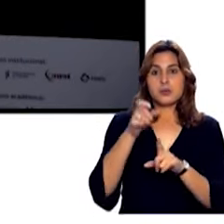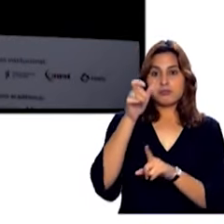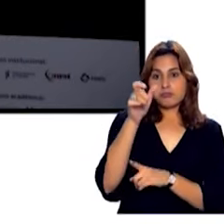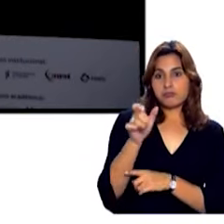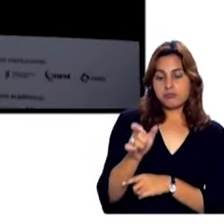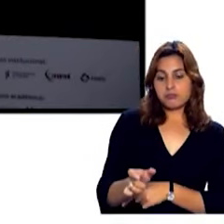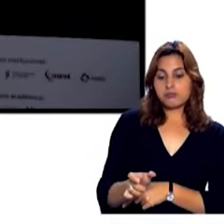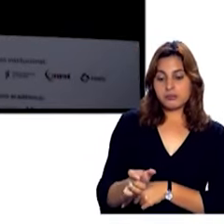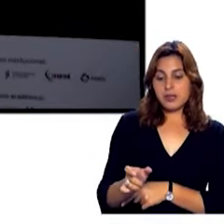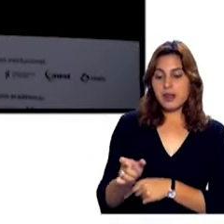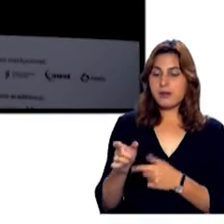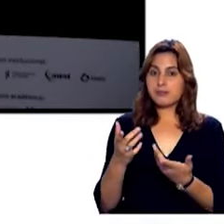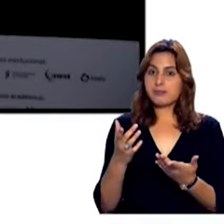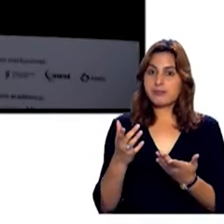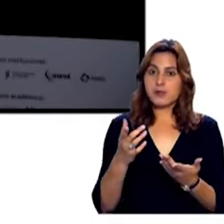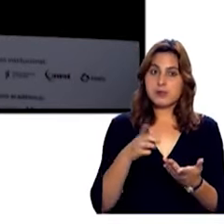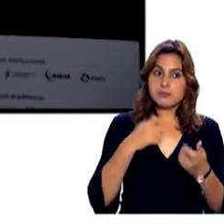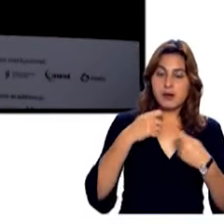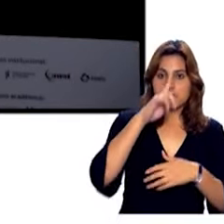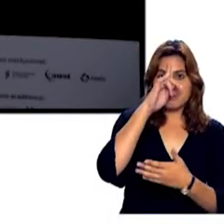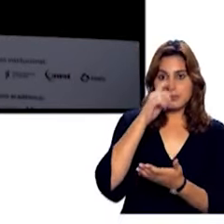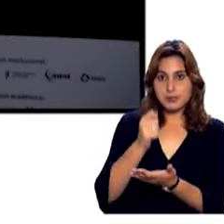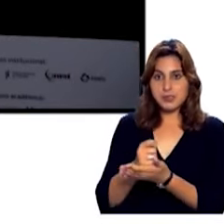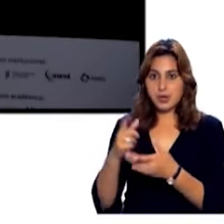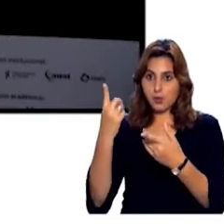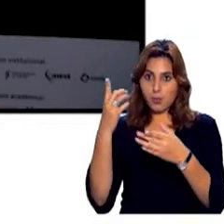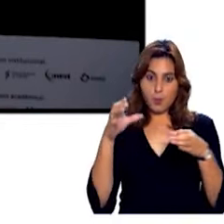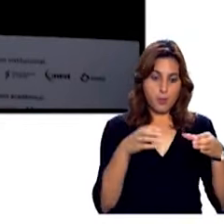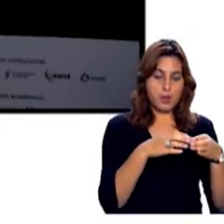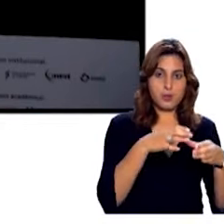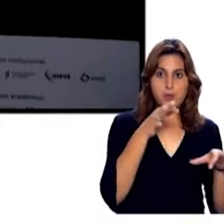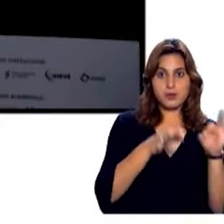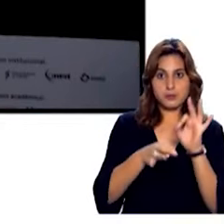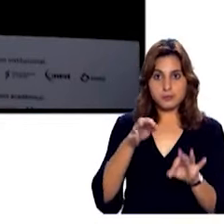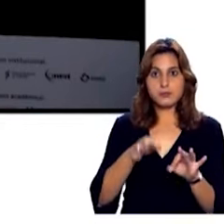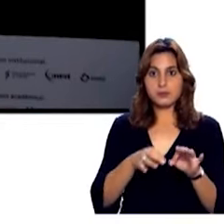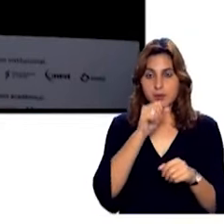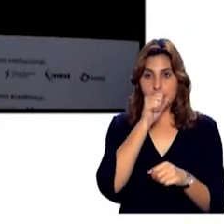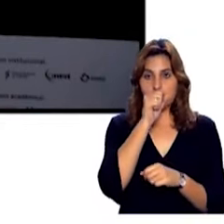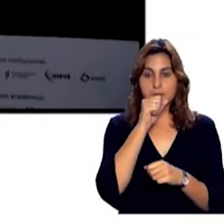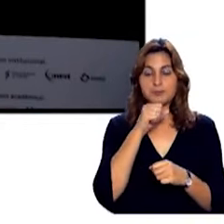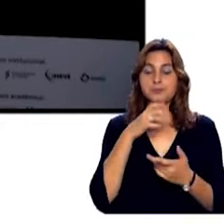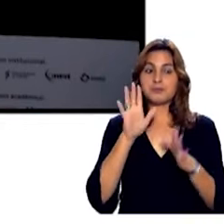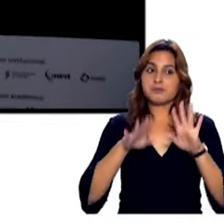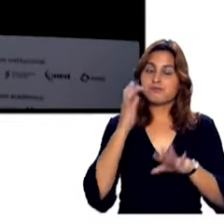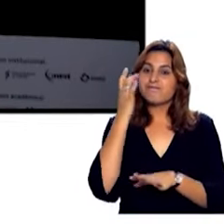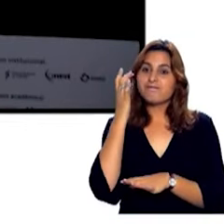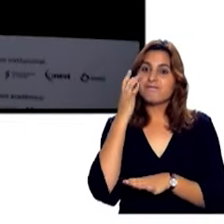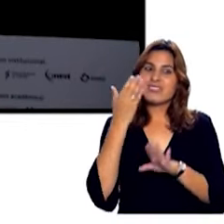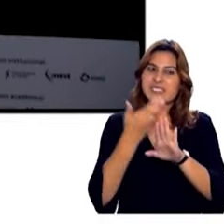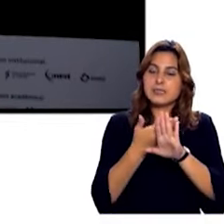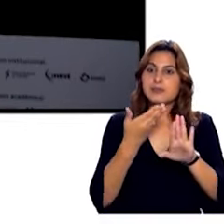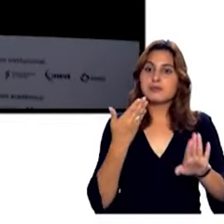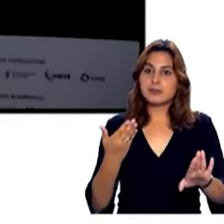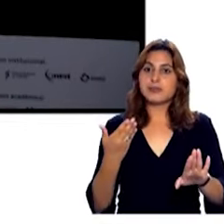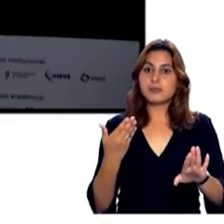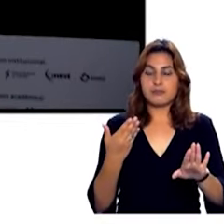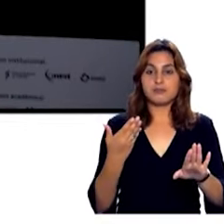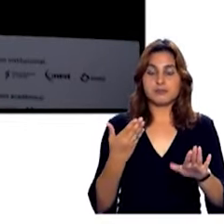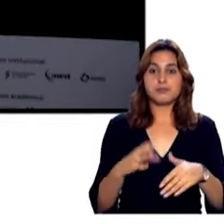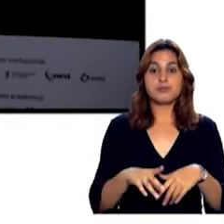determin salus que se aparta debe tiene la obligación de poner manifiesto Y en su caso